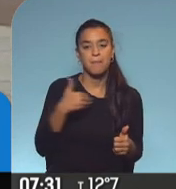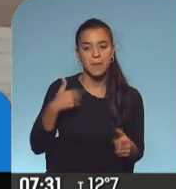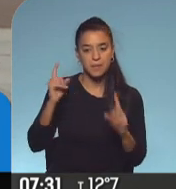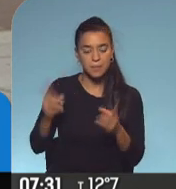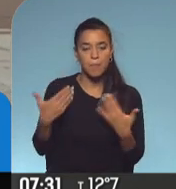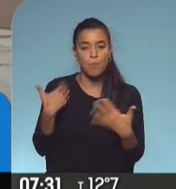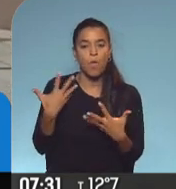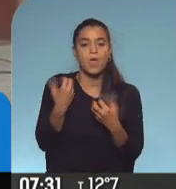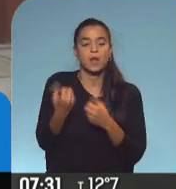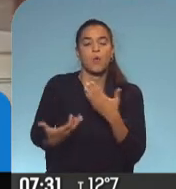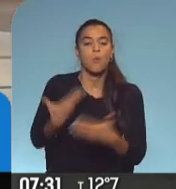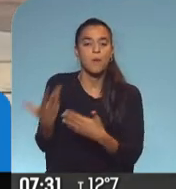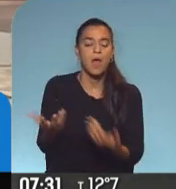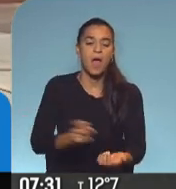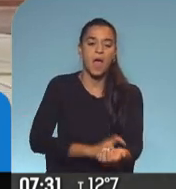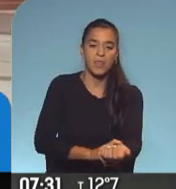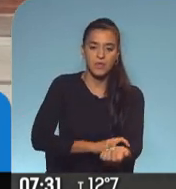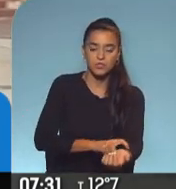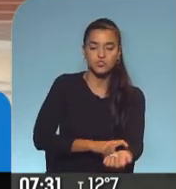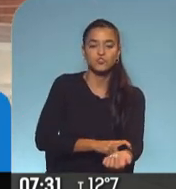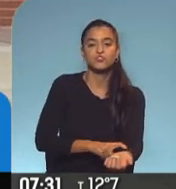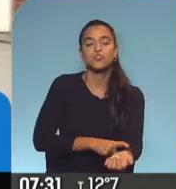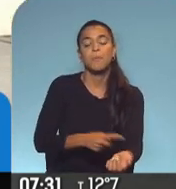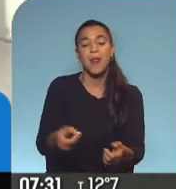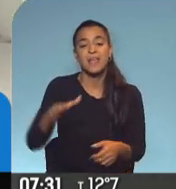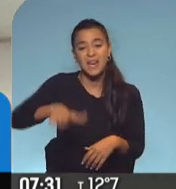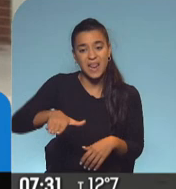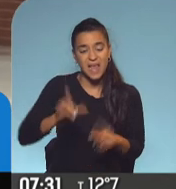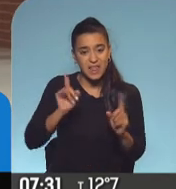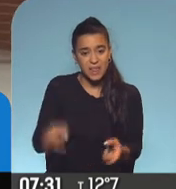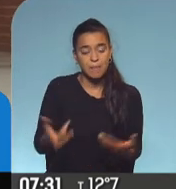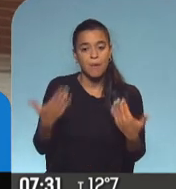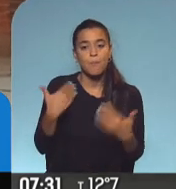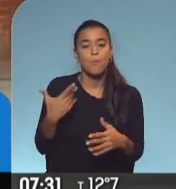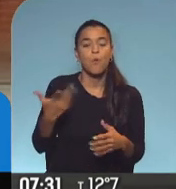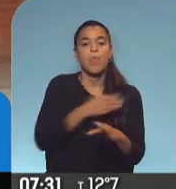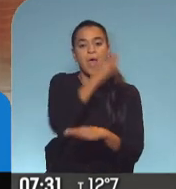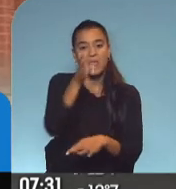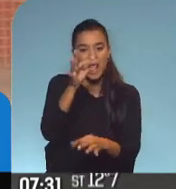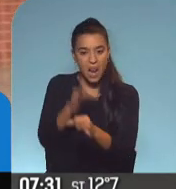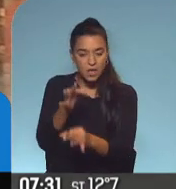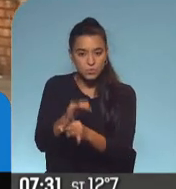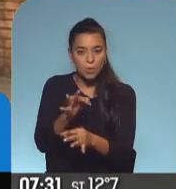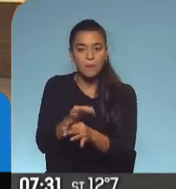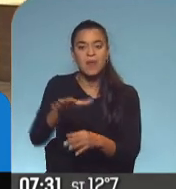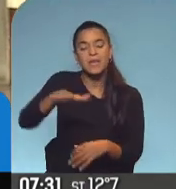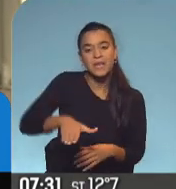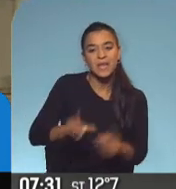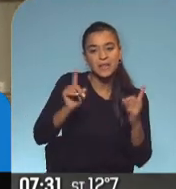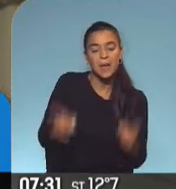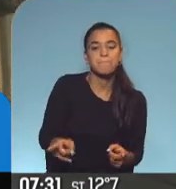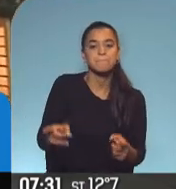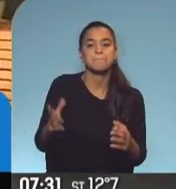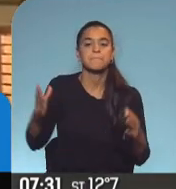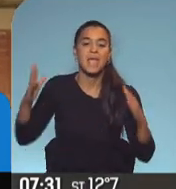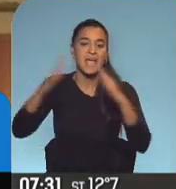pueda recuperar de las adicciones que contábamos sufre, para que la niña también pueda ser escolarizada, para que esta niña pueda tener un hogar